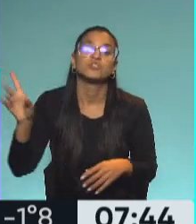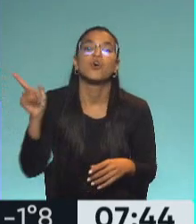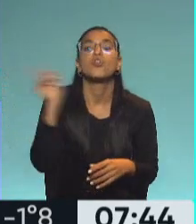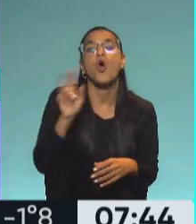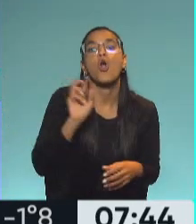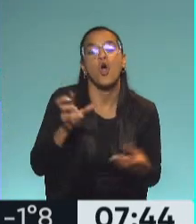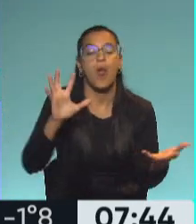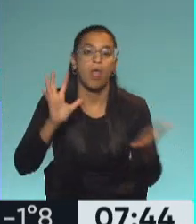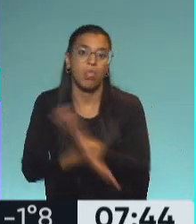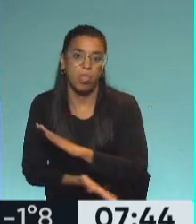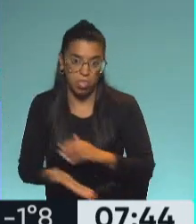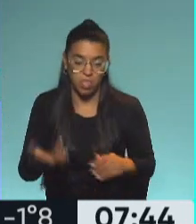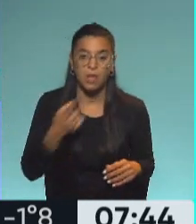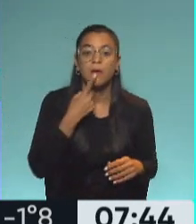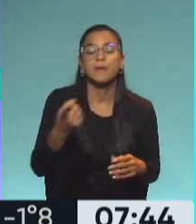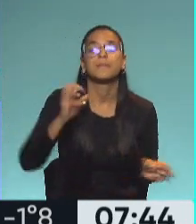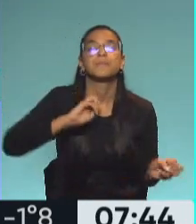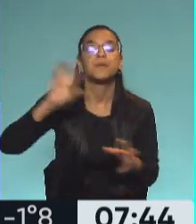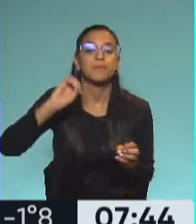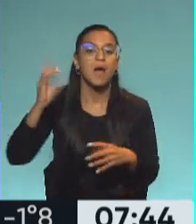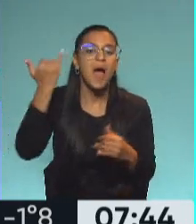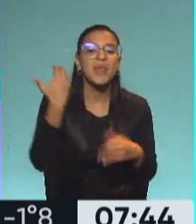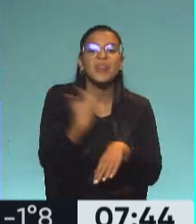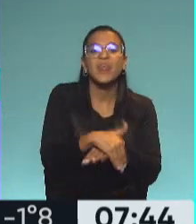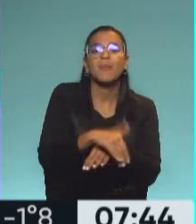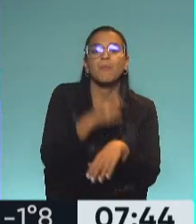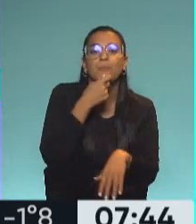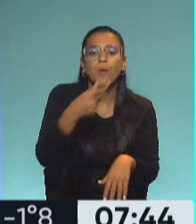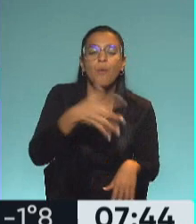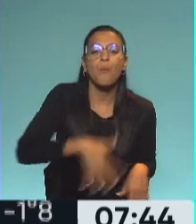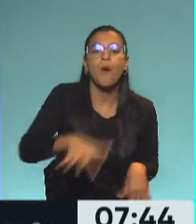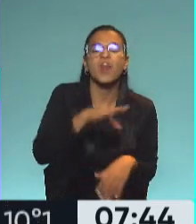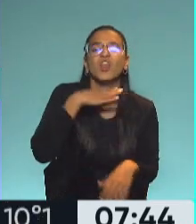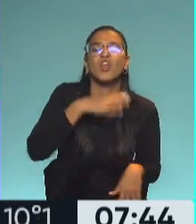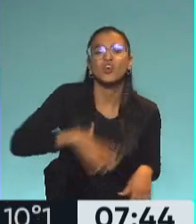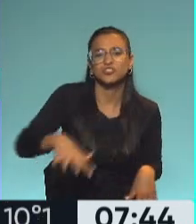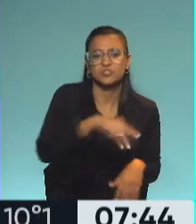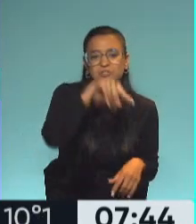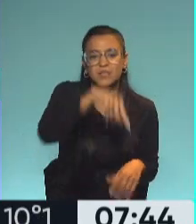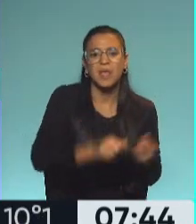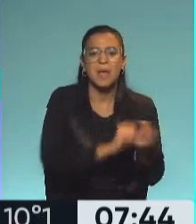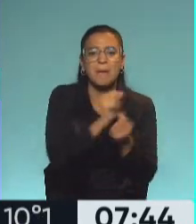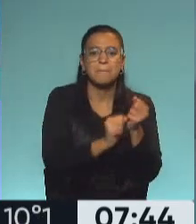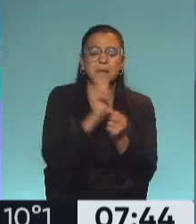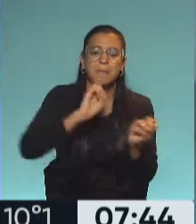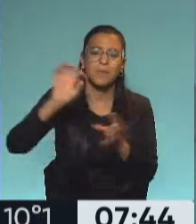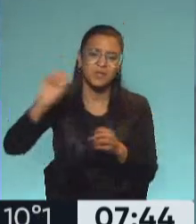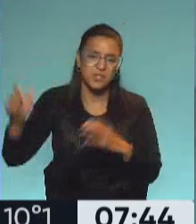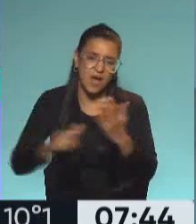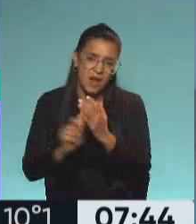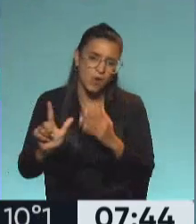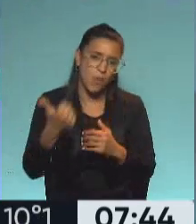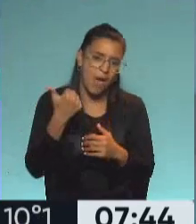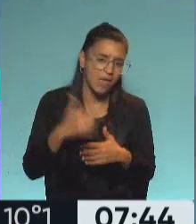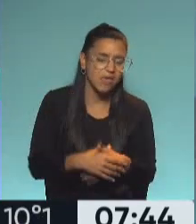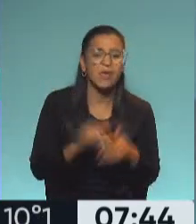los dólares, exportar desde direcciones, había direcciones, por ejemplo, en barrios vulnerables, donde había empresas exportadoras de carne. Digo, estaba